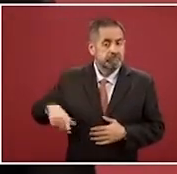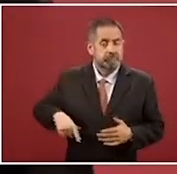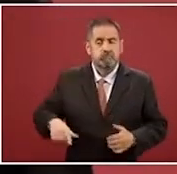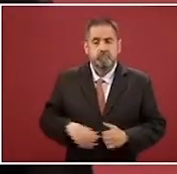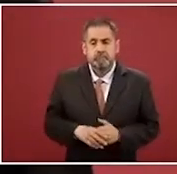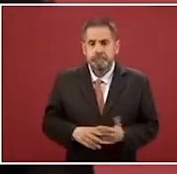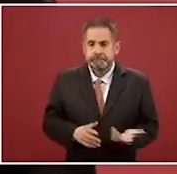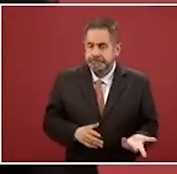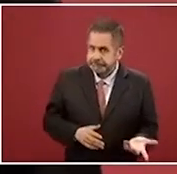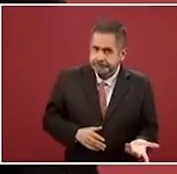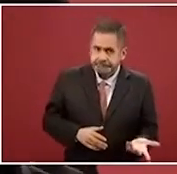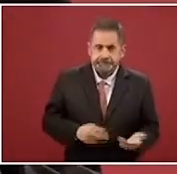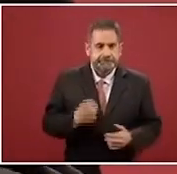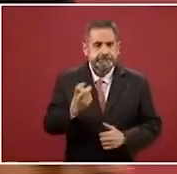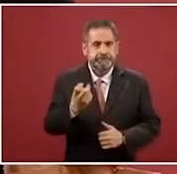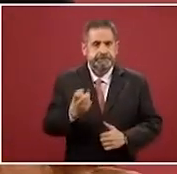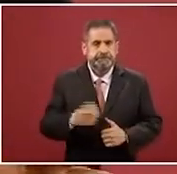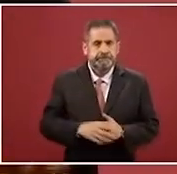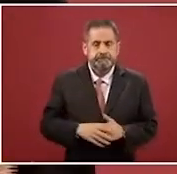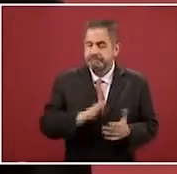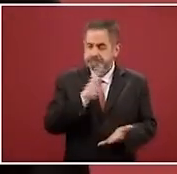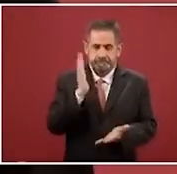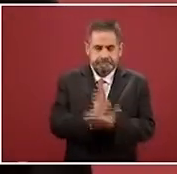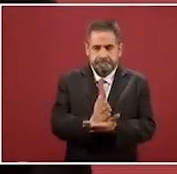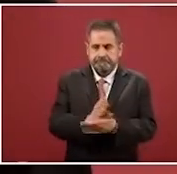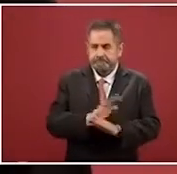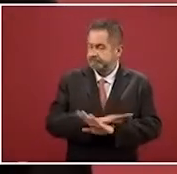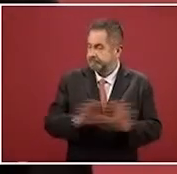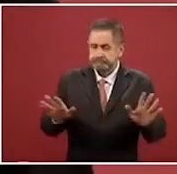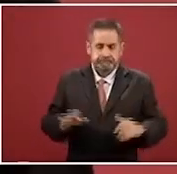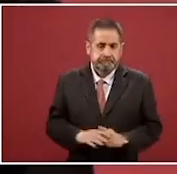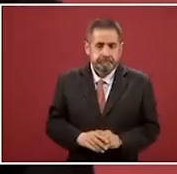y eso se terminó.